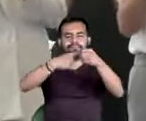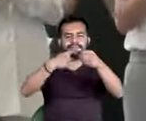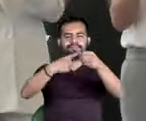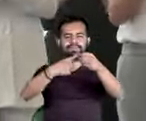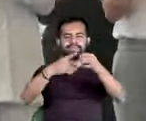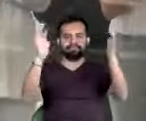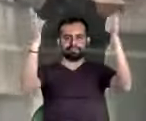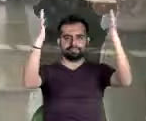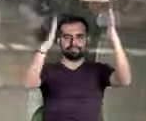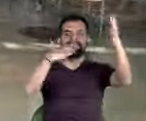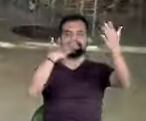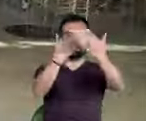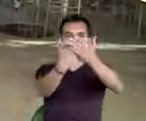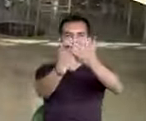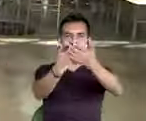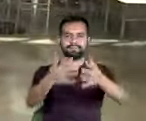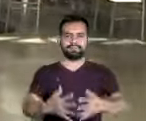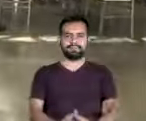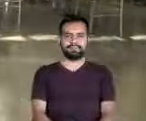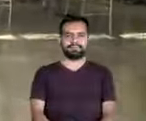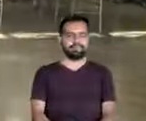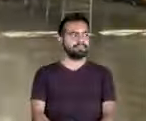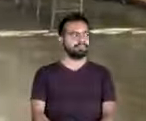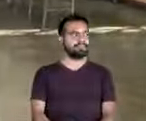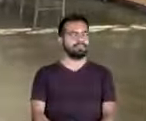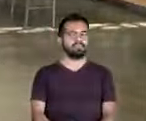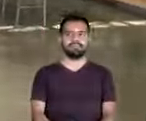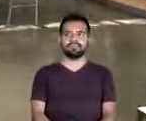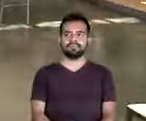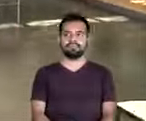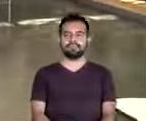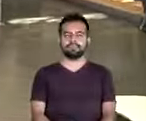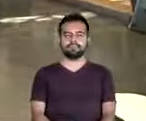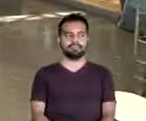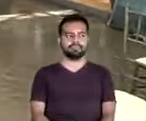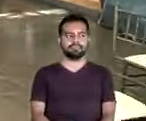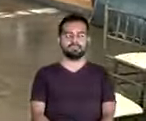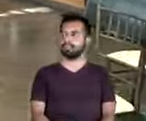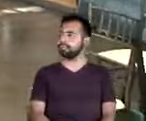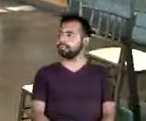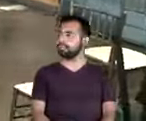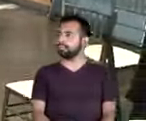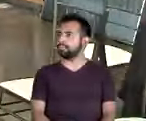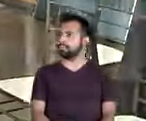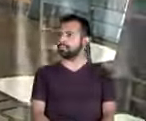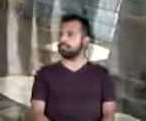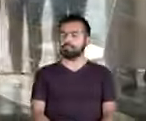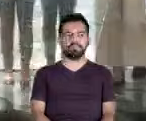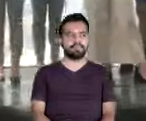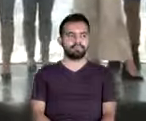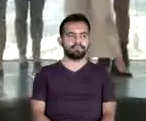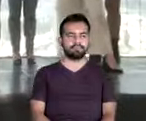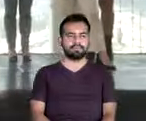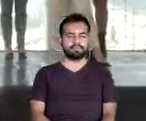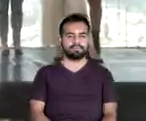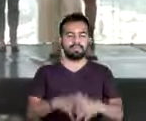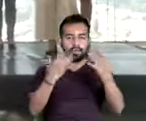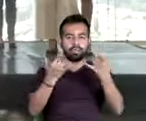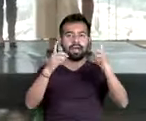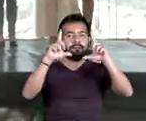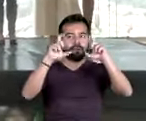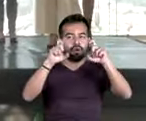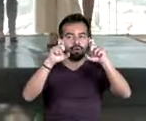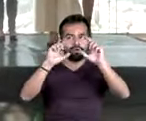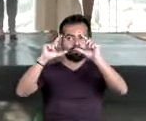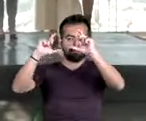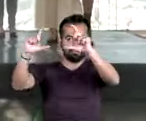gracias. Muchas gracias, Pavel. Les pido que se queden, por favor, en el lugar, que vamos a hacer unas fotos. Y aprovecho, antes de